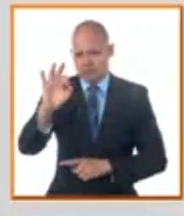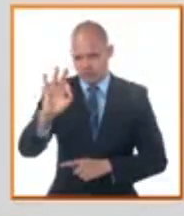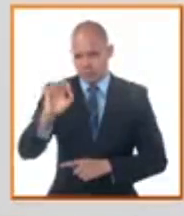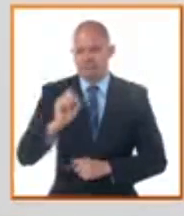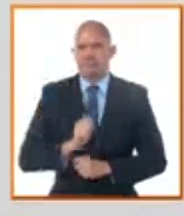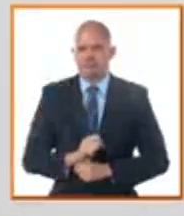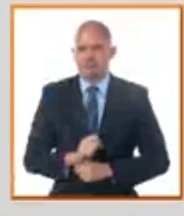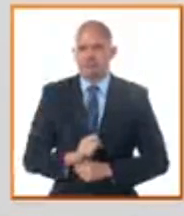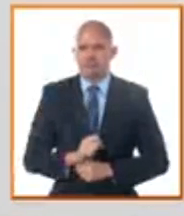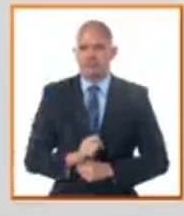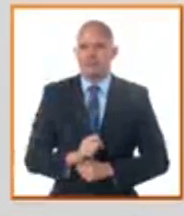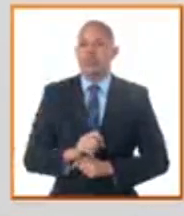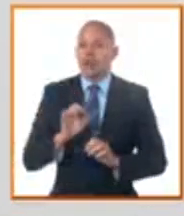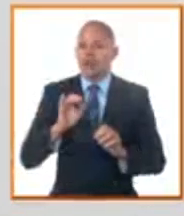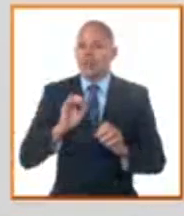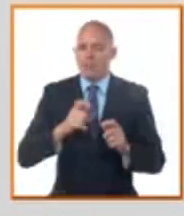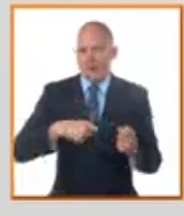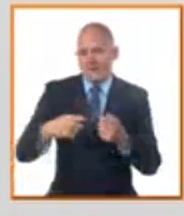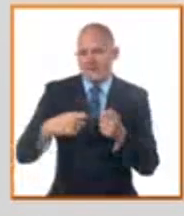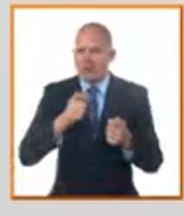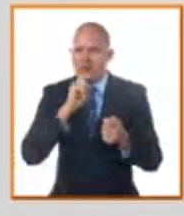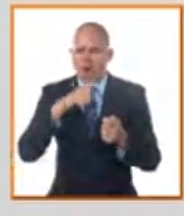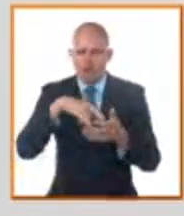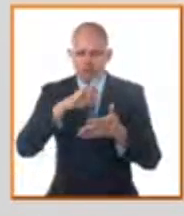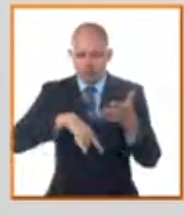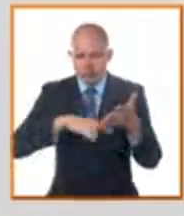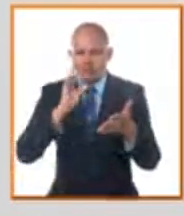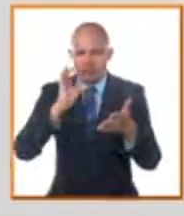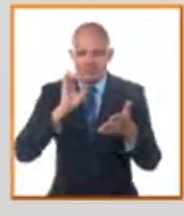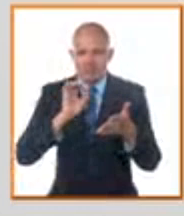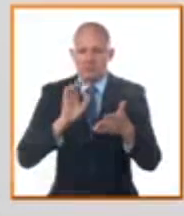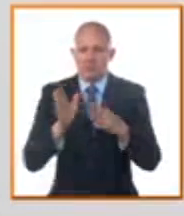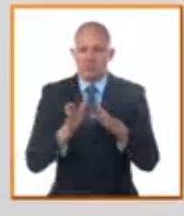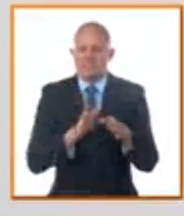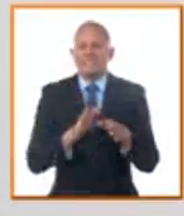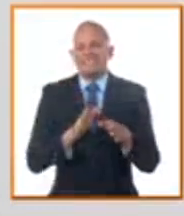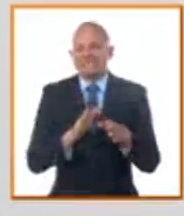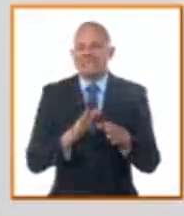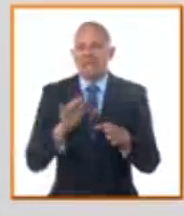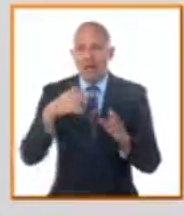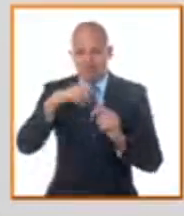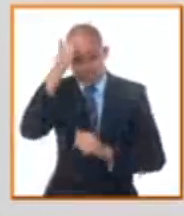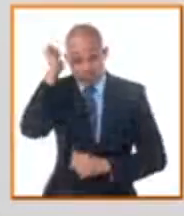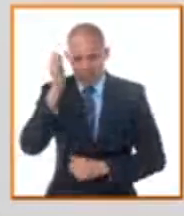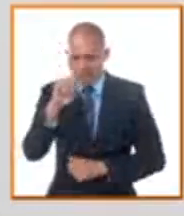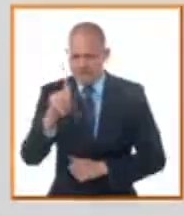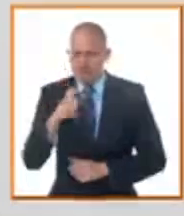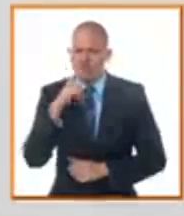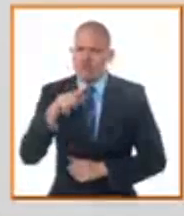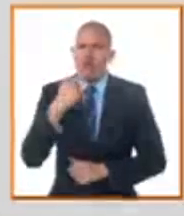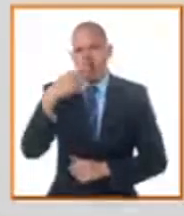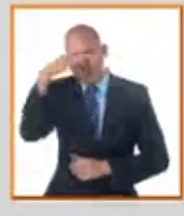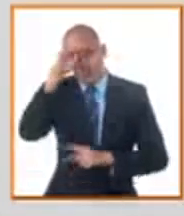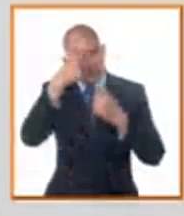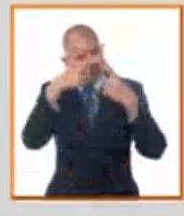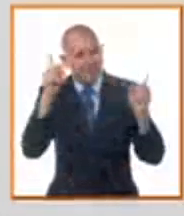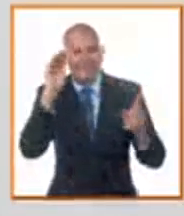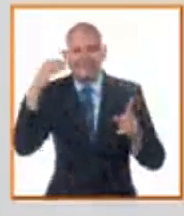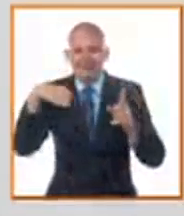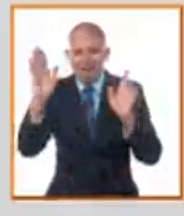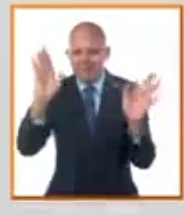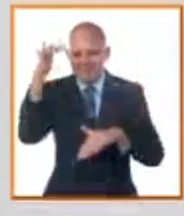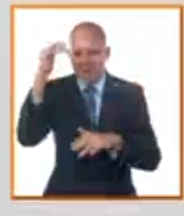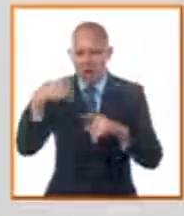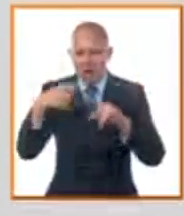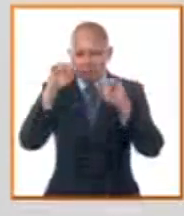móviles que ya están utilizando la población, para entender también qué dinámicas pudiéramos priorizar en estas circunstancias, ¿no?